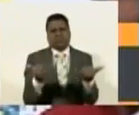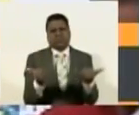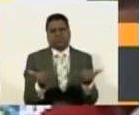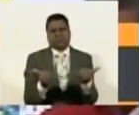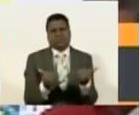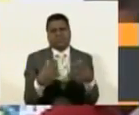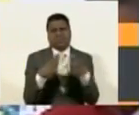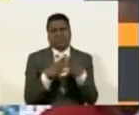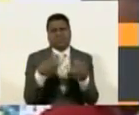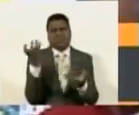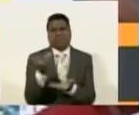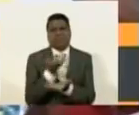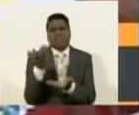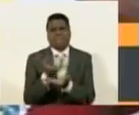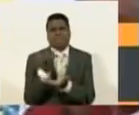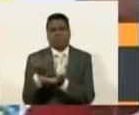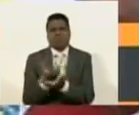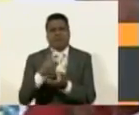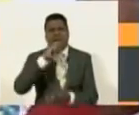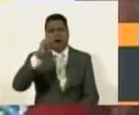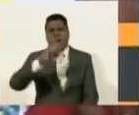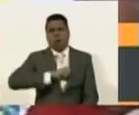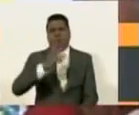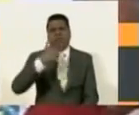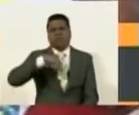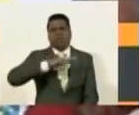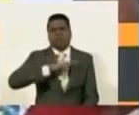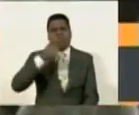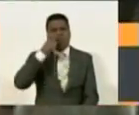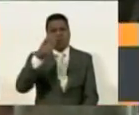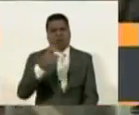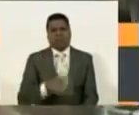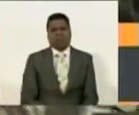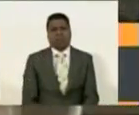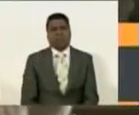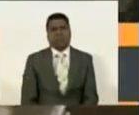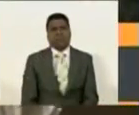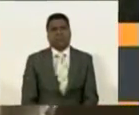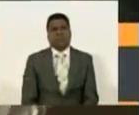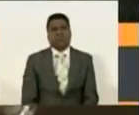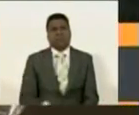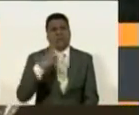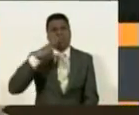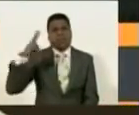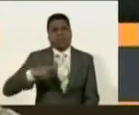es el muro de contención del odio de ustedes hacia nuestro pueblo. Es la verdad.